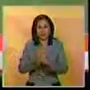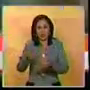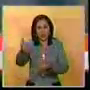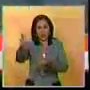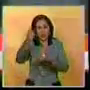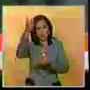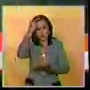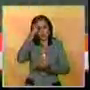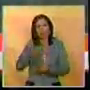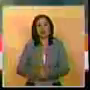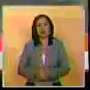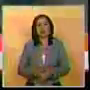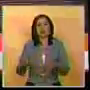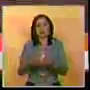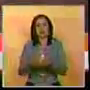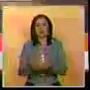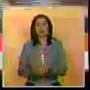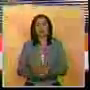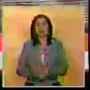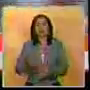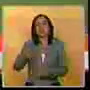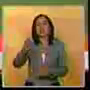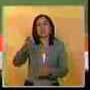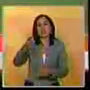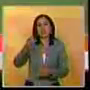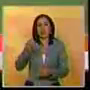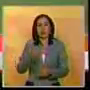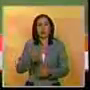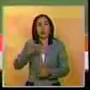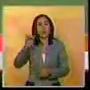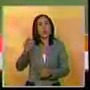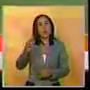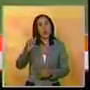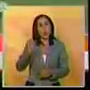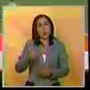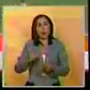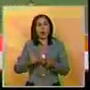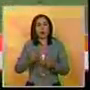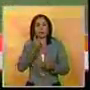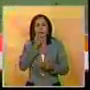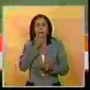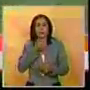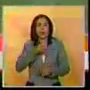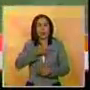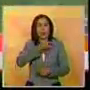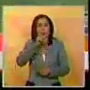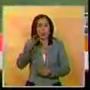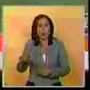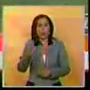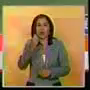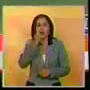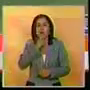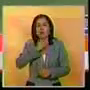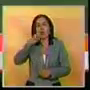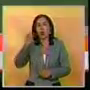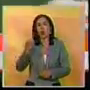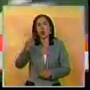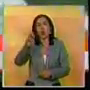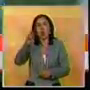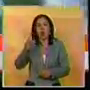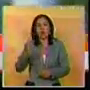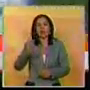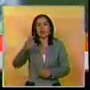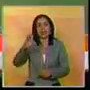Copa. Los goles colchoneros fueron anotados por Sergio El Kun Agüero, por Juan Valera y un autogol de Luis Miguel, mientras que por el Valencia descontaron Juan Mata y